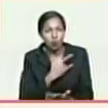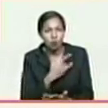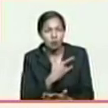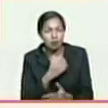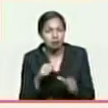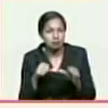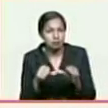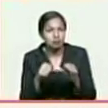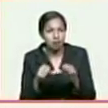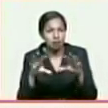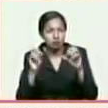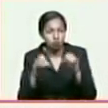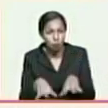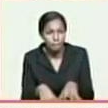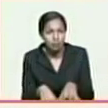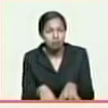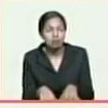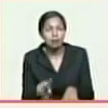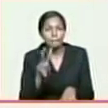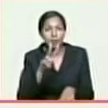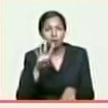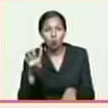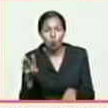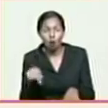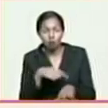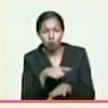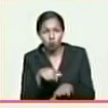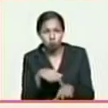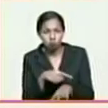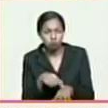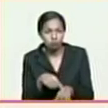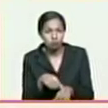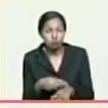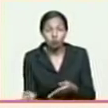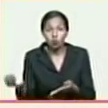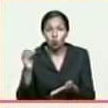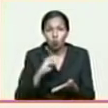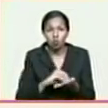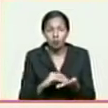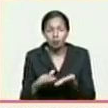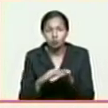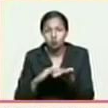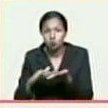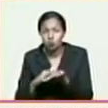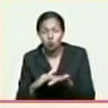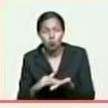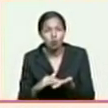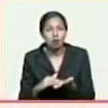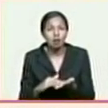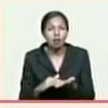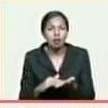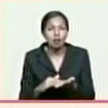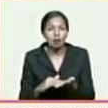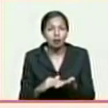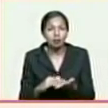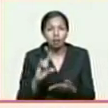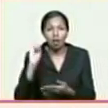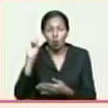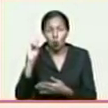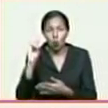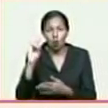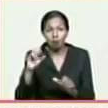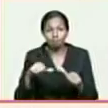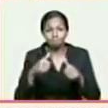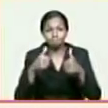mantienen suspendidas y se reanudan las actividades el próximo día lunes.